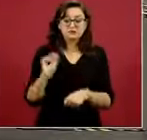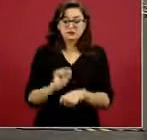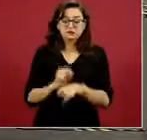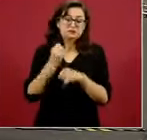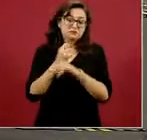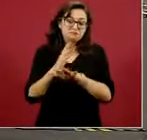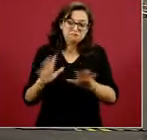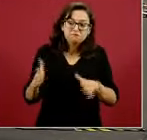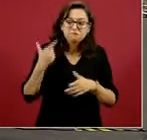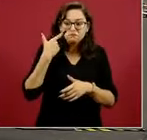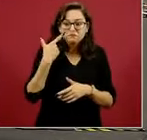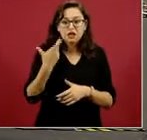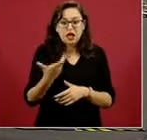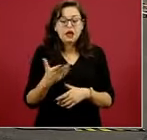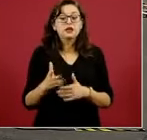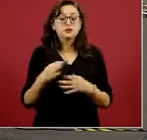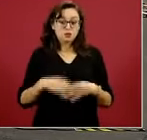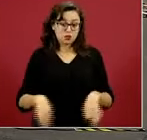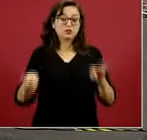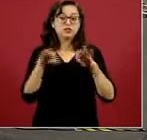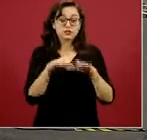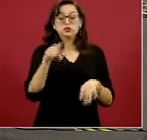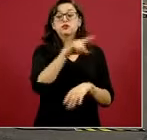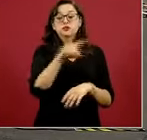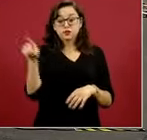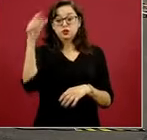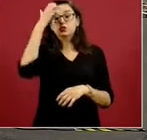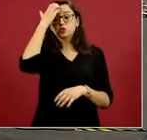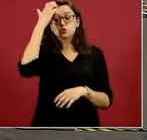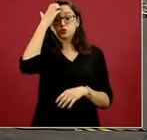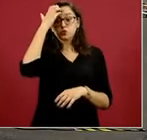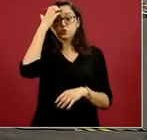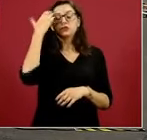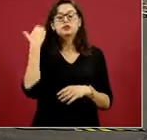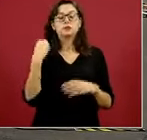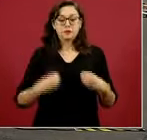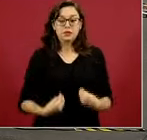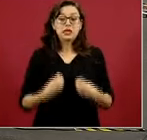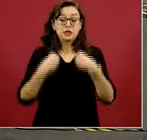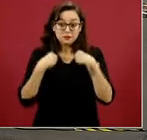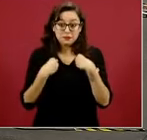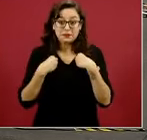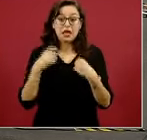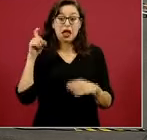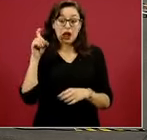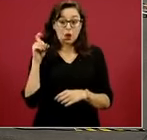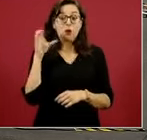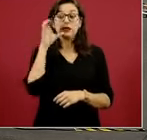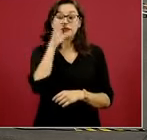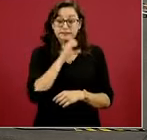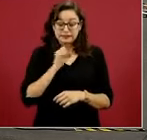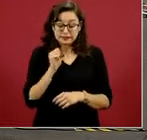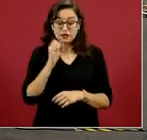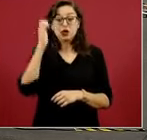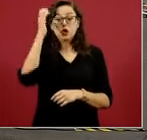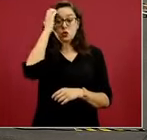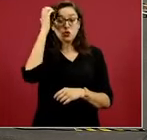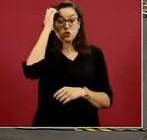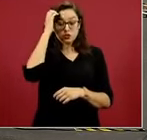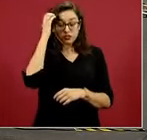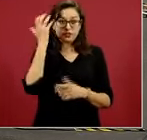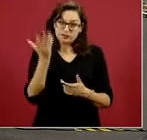es importante para la gente que también, ciudadanos que habitan en el estado de Aguascalientes, que conozcan el estado de la